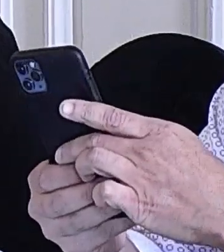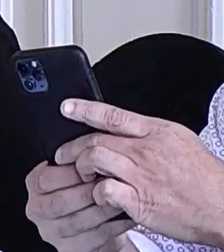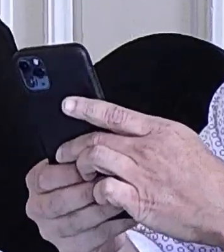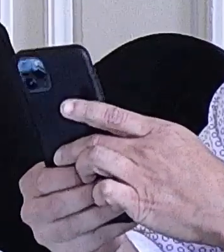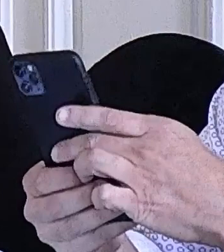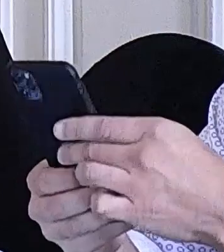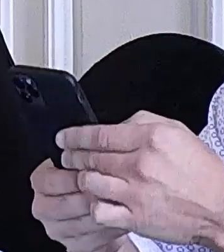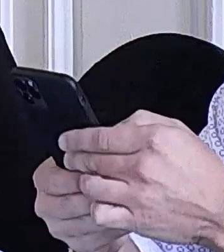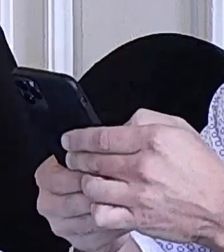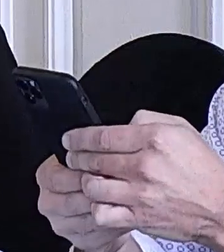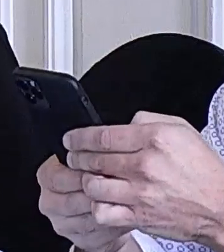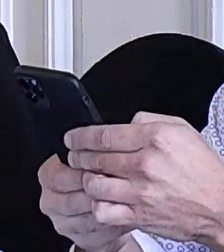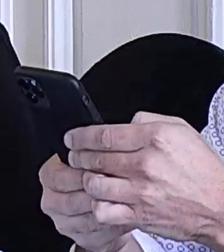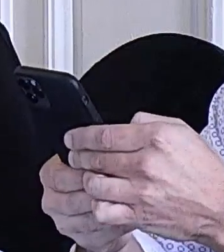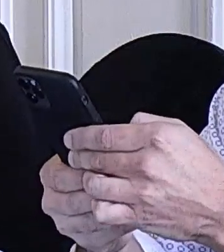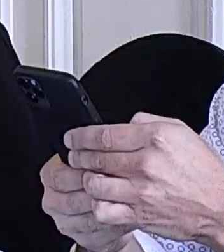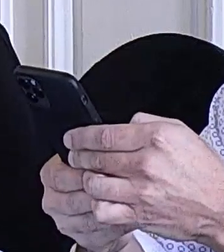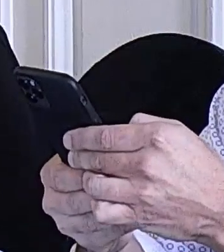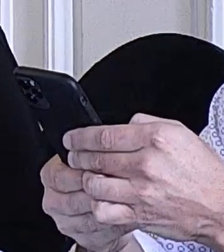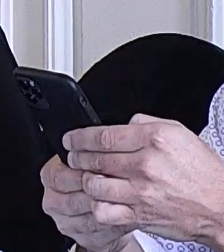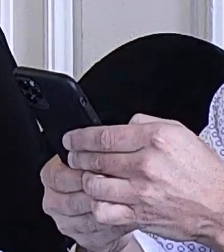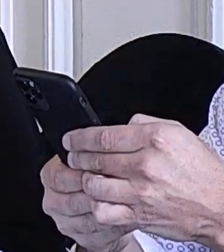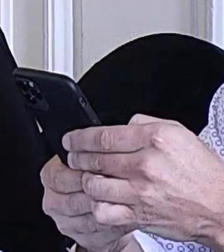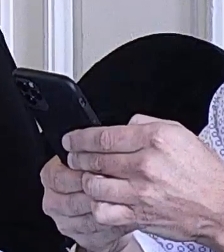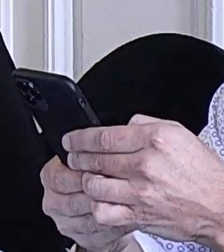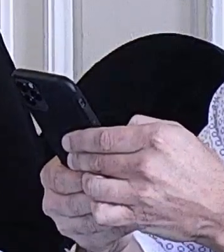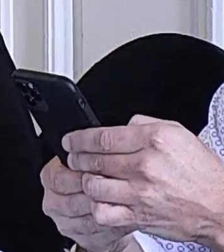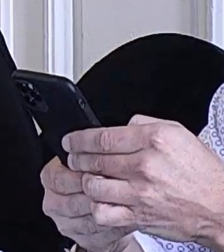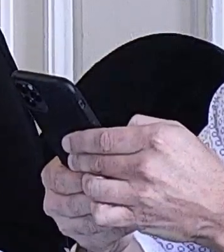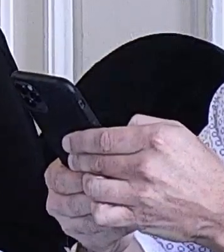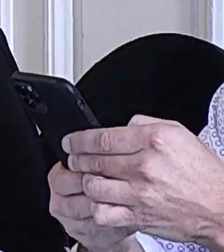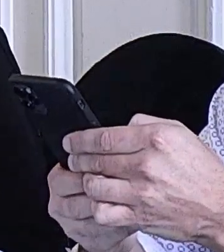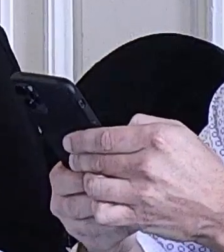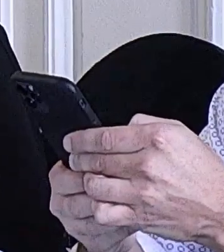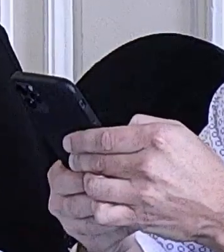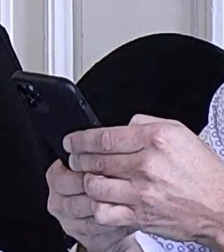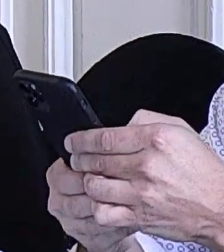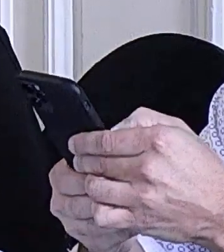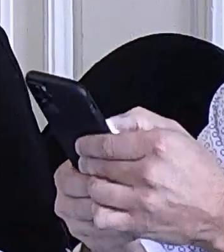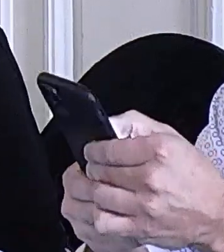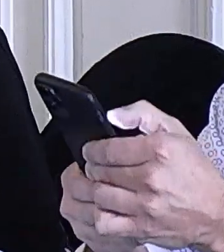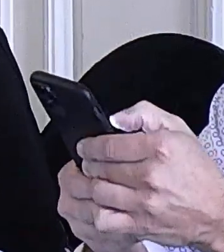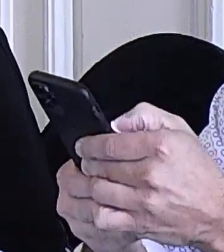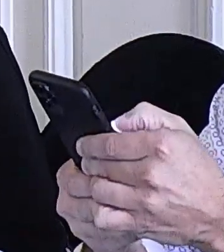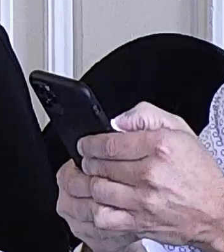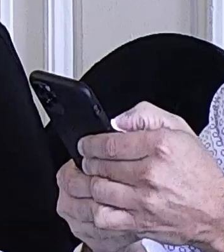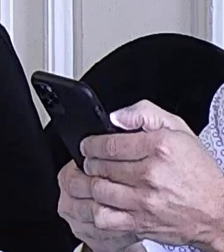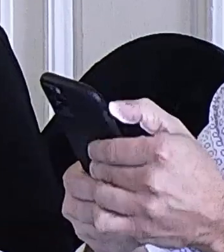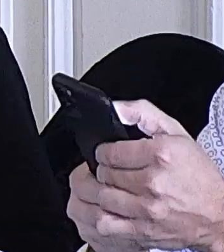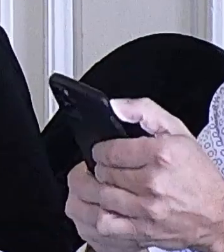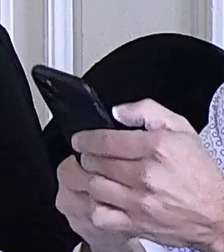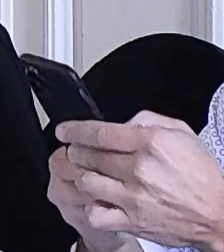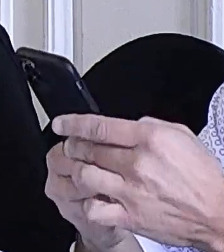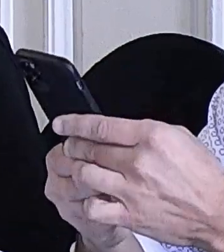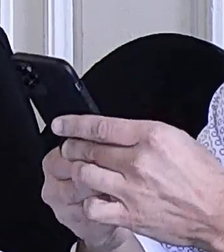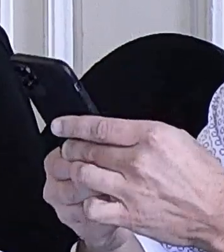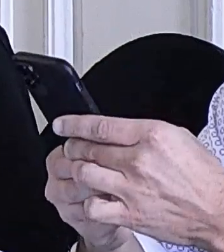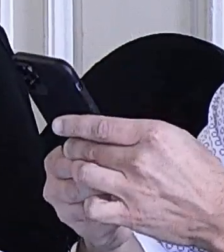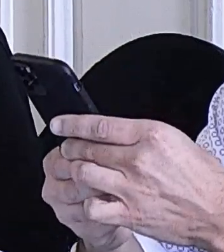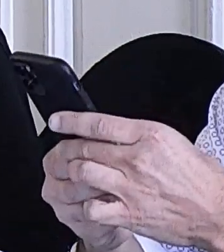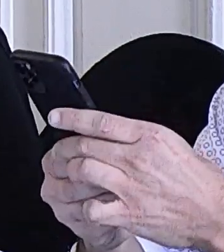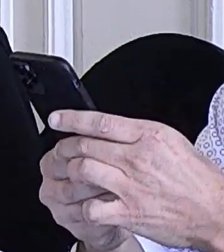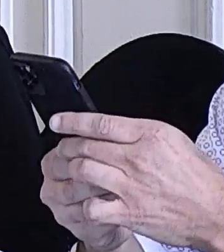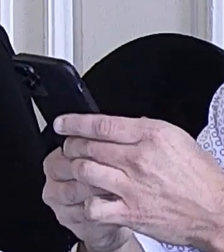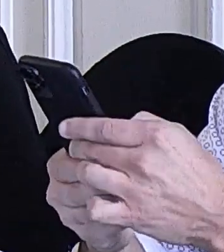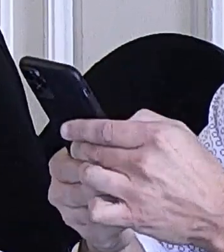un paradigma cultural neoliberal hacia uno por crear. Esto va a significar nuevas prácticas concretas